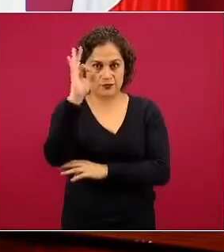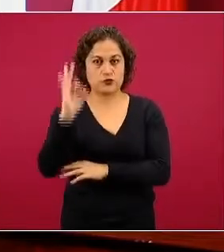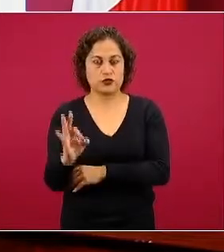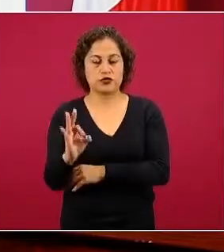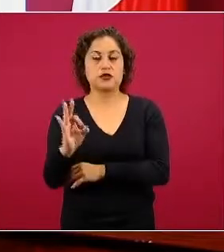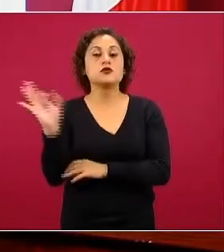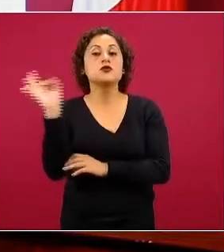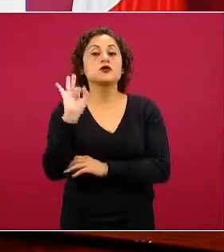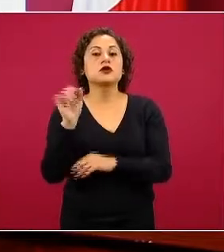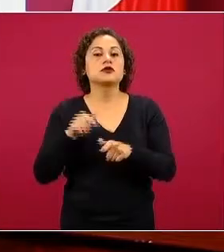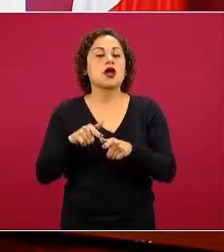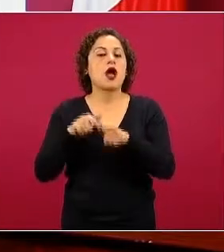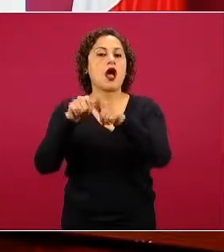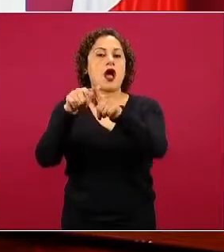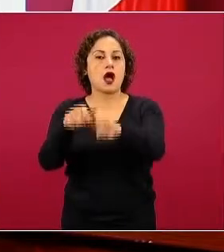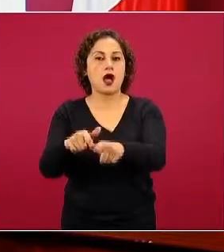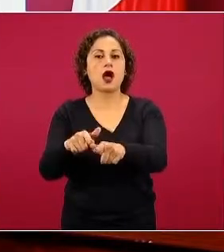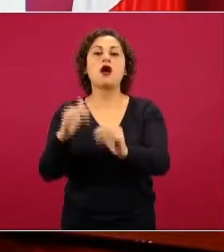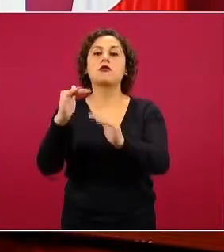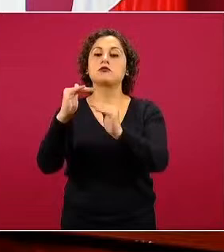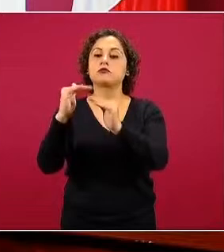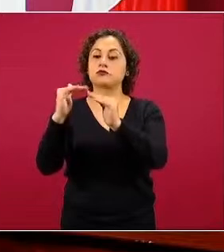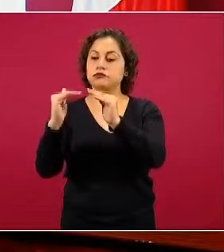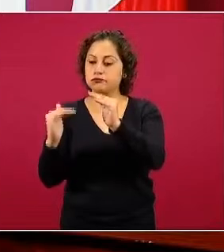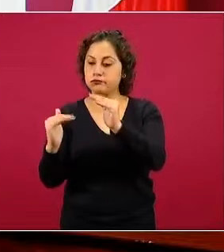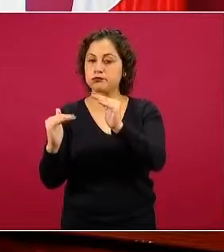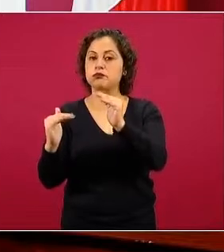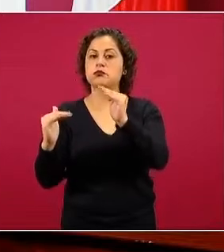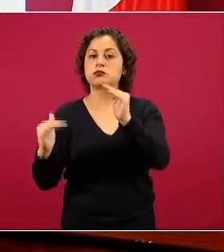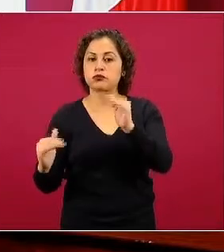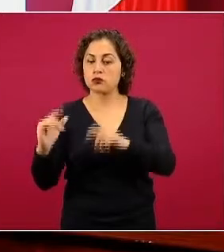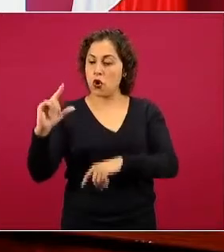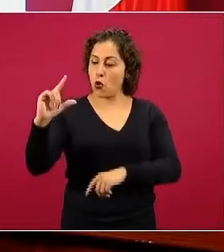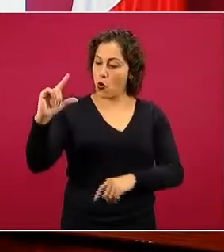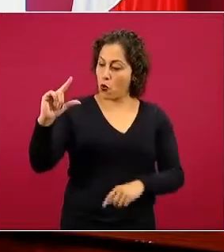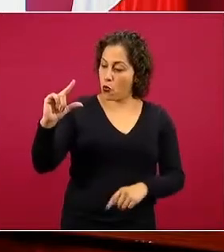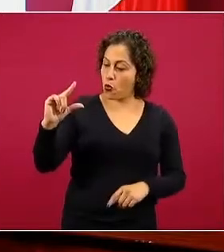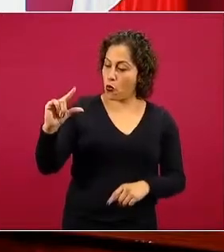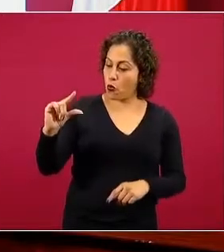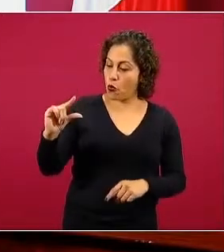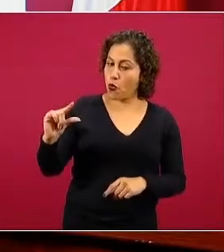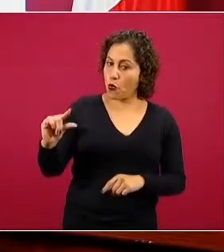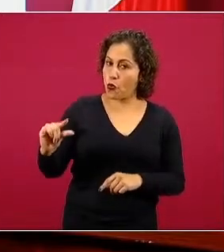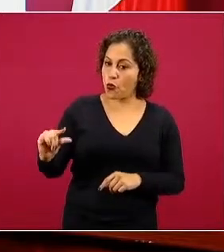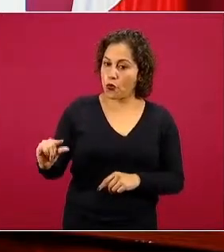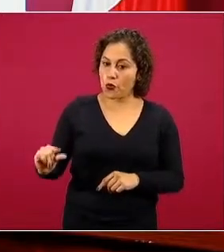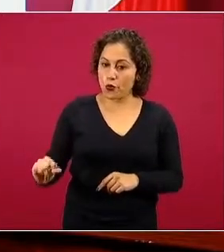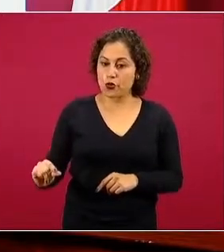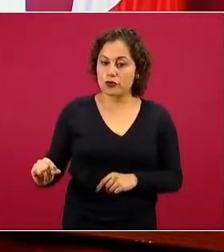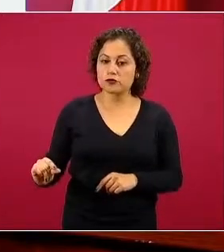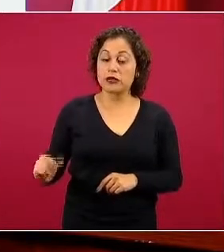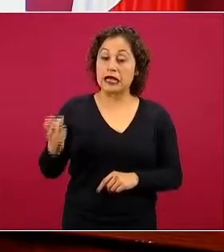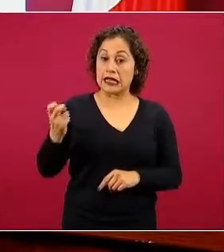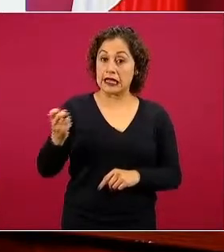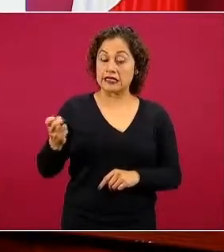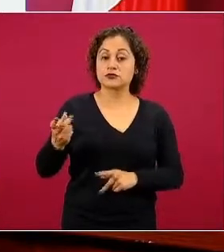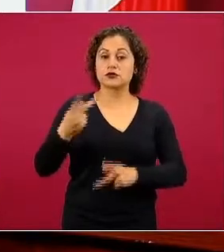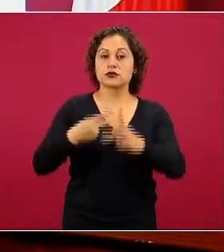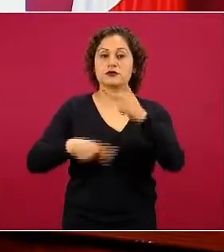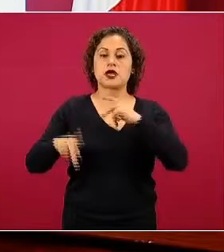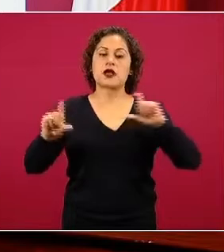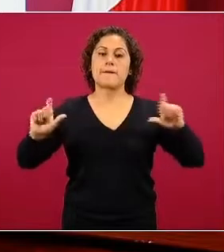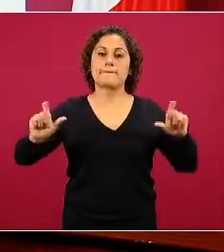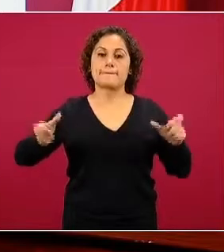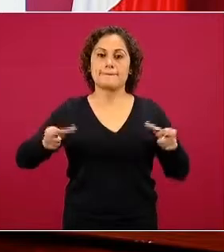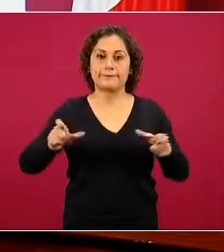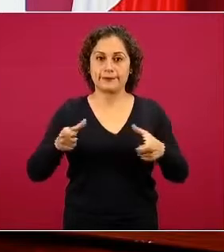un descenso mayor y un descenso mayor y un descenso mayor, para ver una curva epidémica que baja paulatinamente y